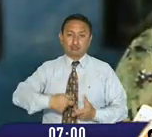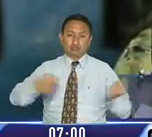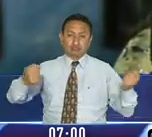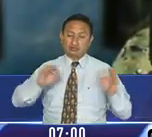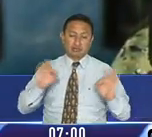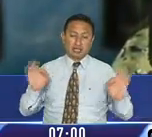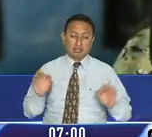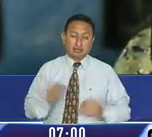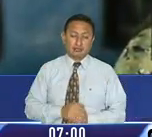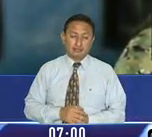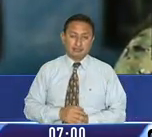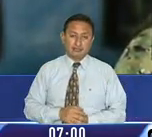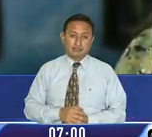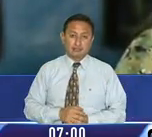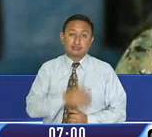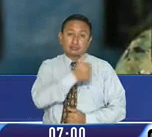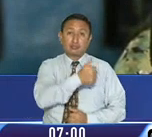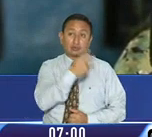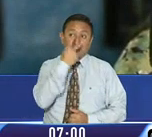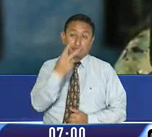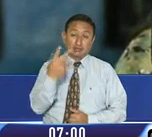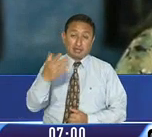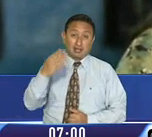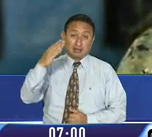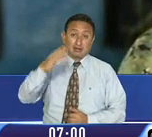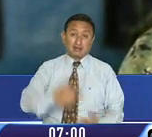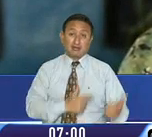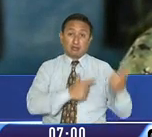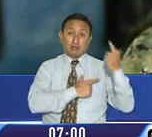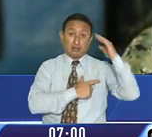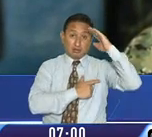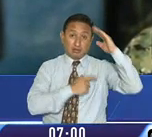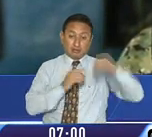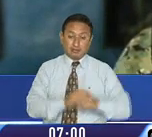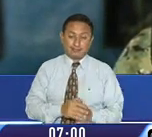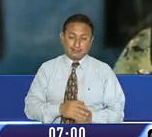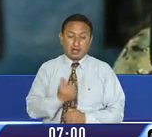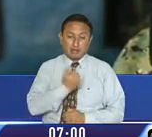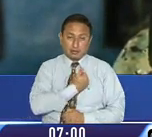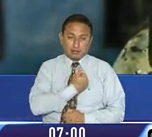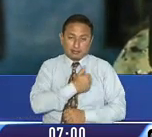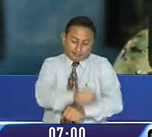resistencia. Ellos, al ver la presencia militar y policial, inmediatamente